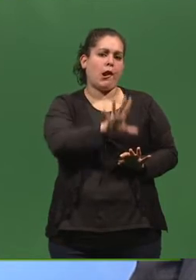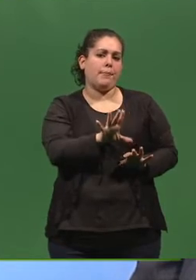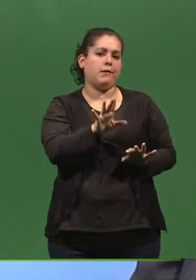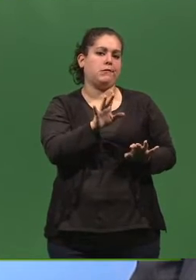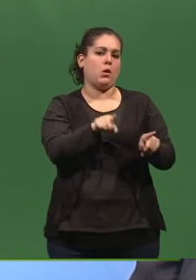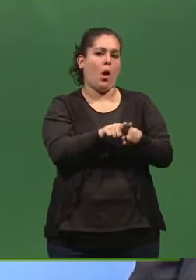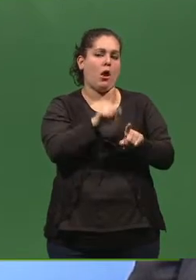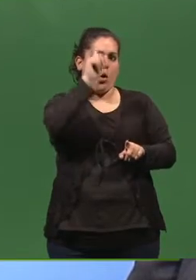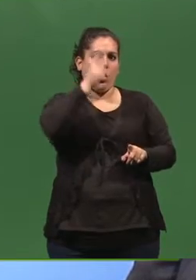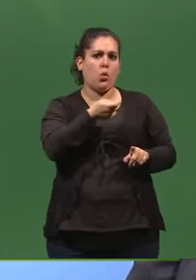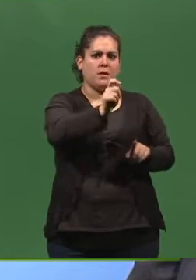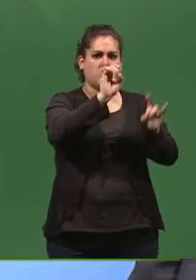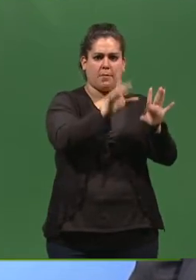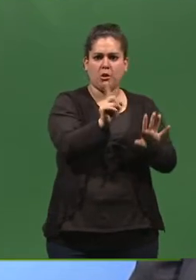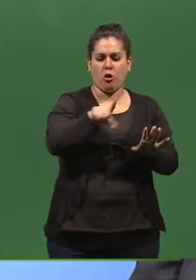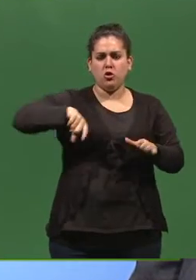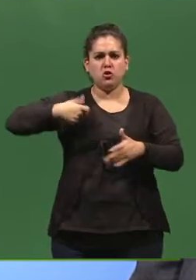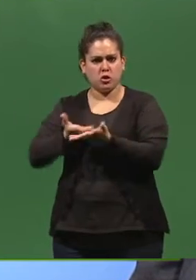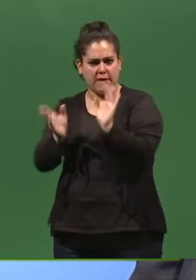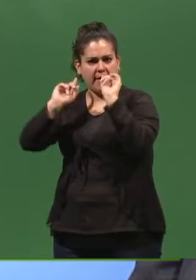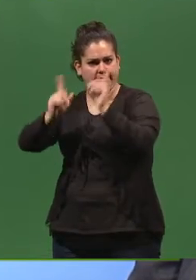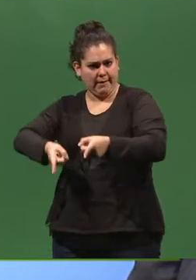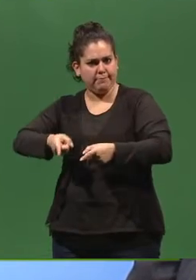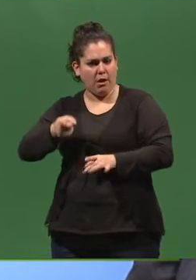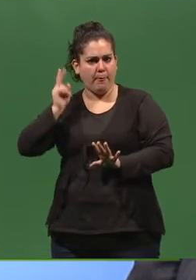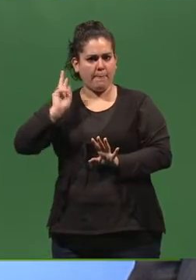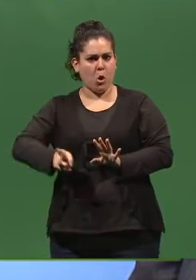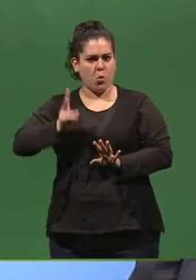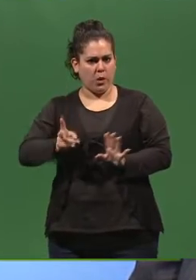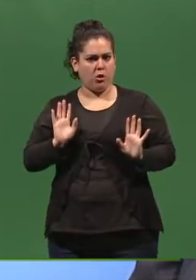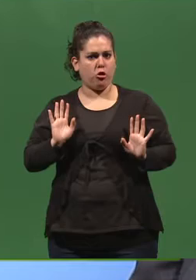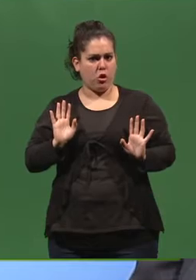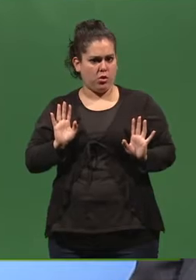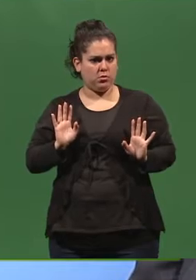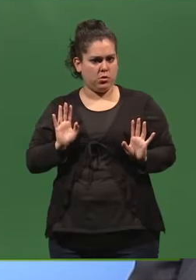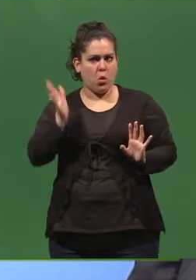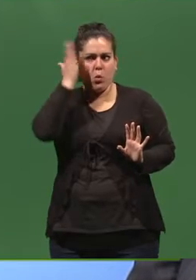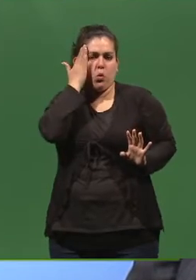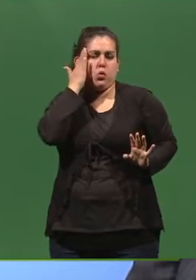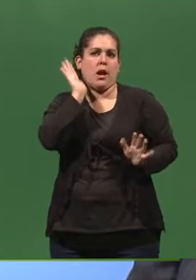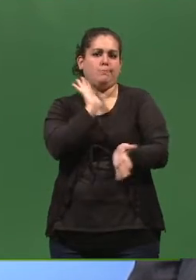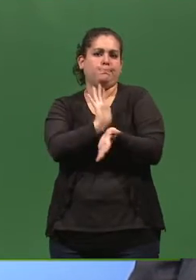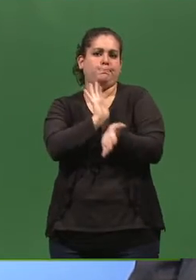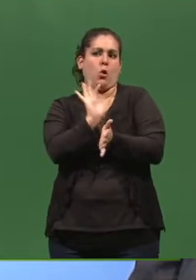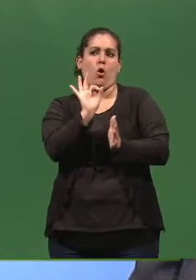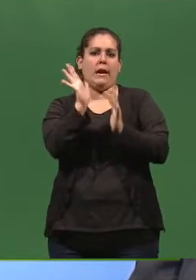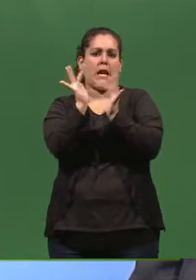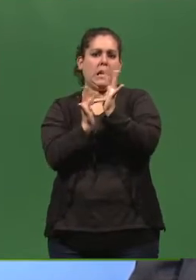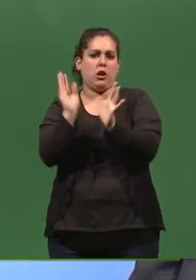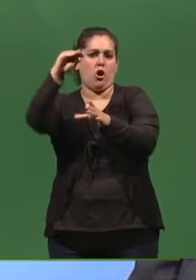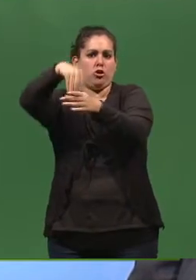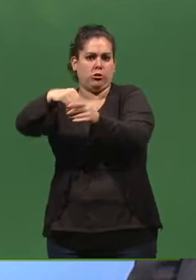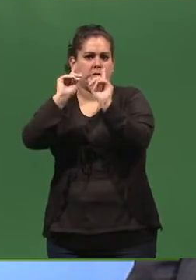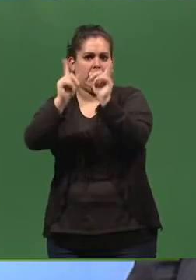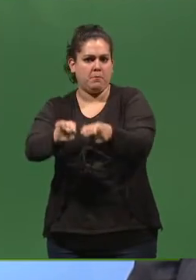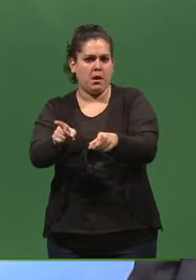esfera jurídica, sino también en la esfera social, en la esfera cultural, en la esfera incluso hasta religiosa, porque también hay